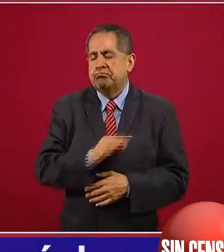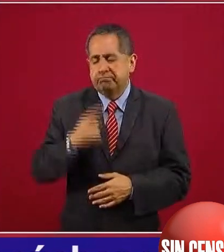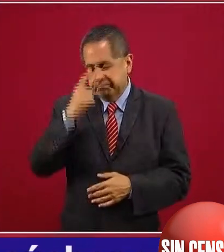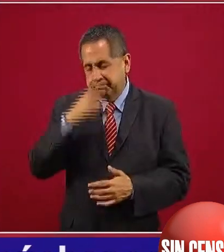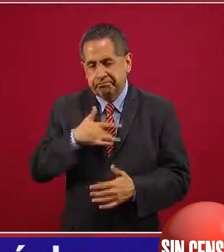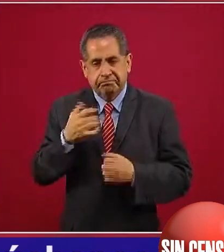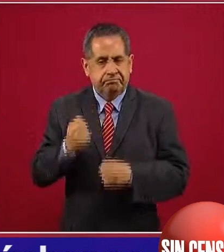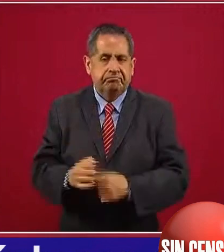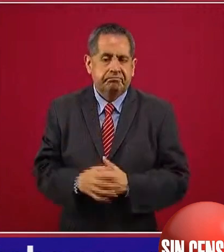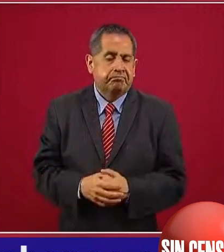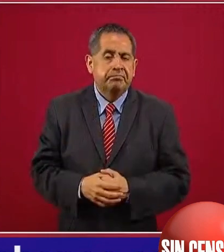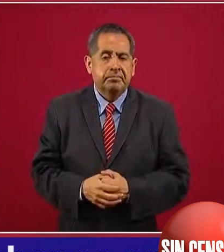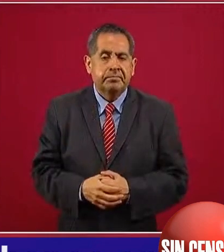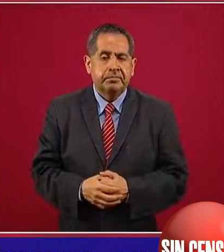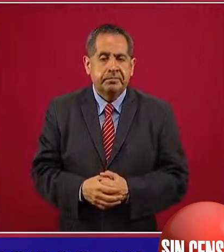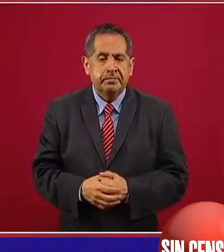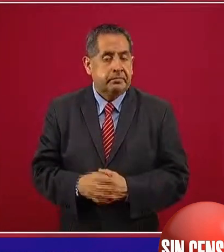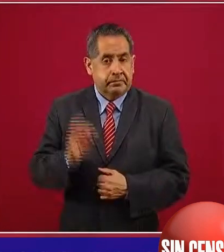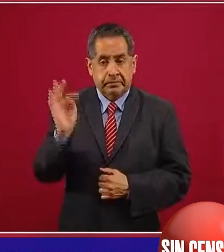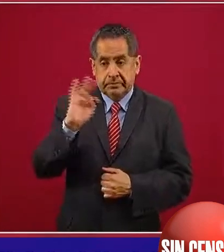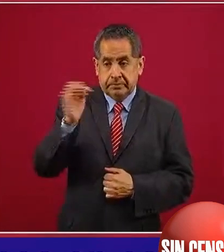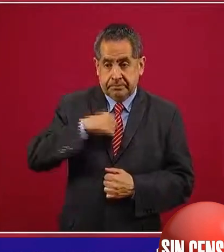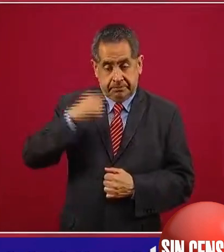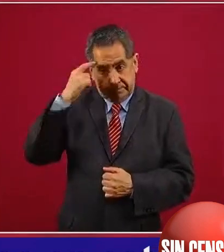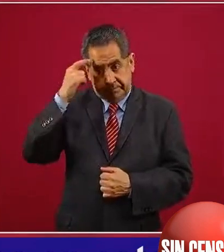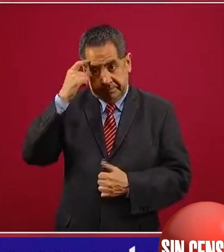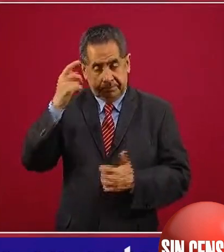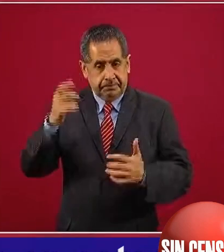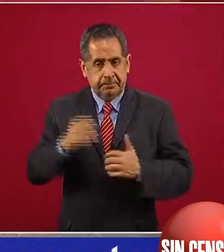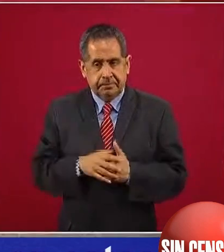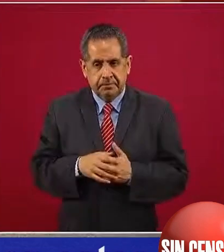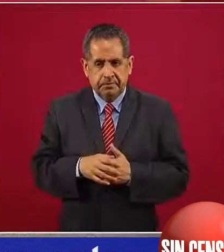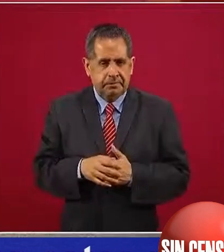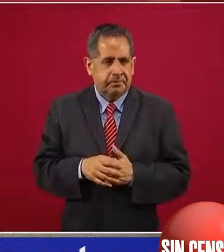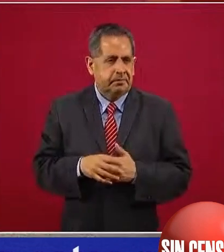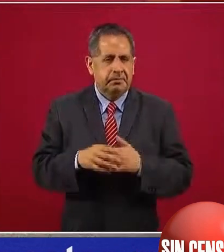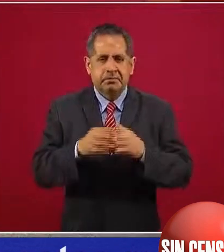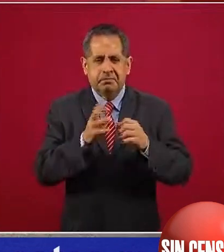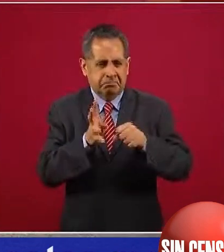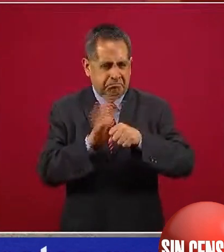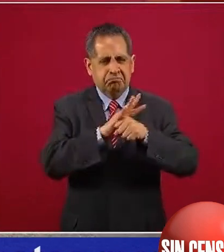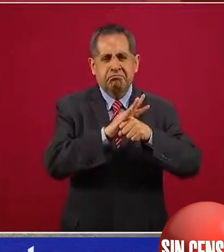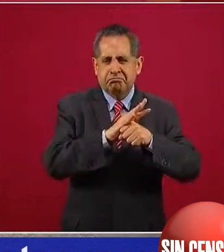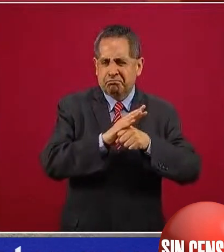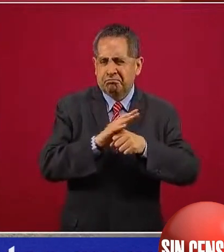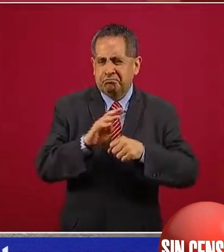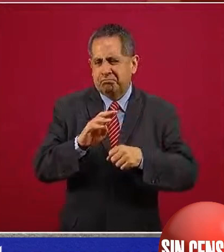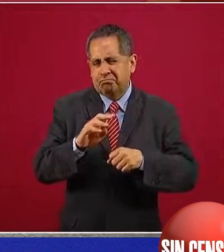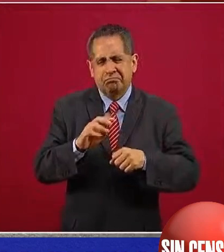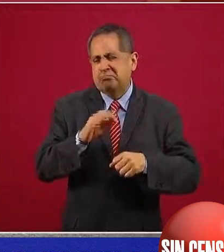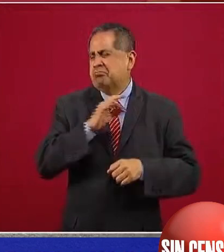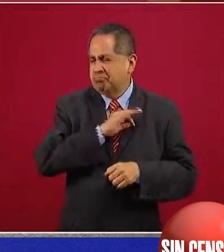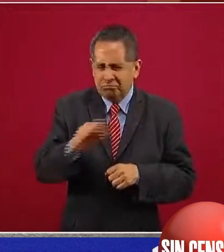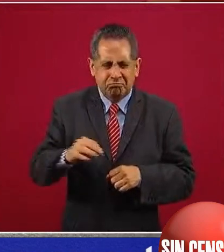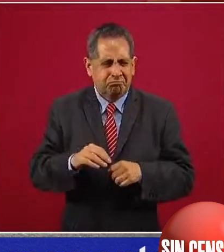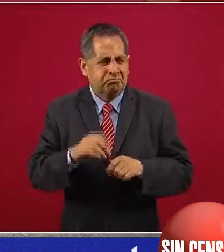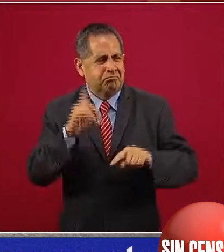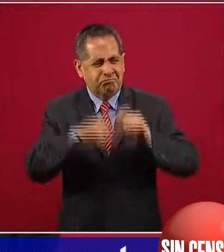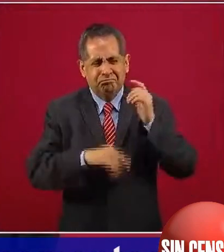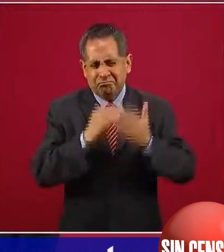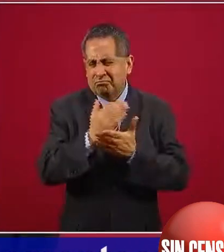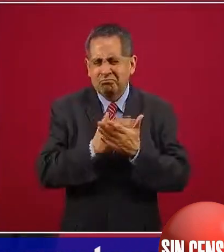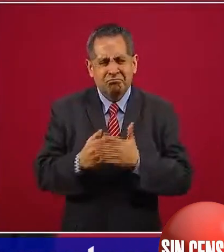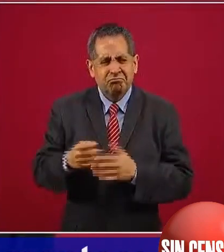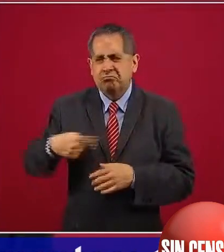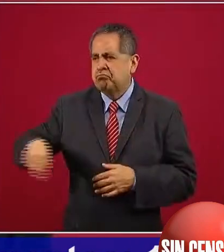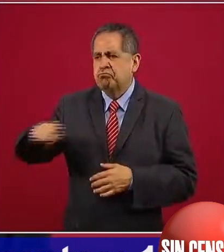Y puede enfrentarse la pandemia del coronavirus y cualquier calamidad.